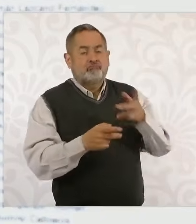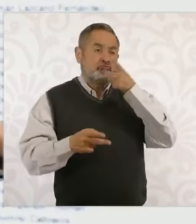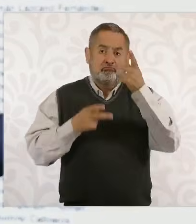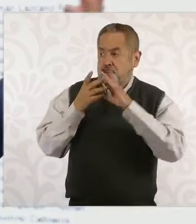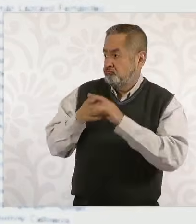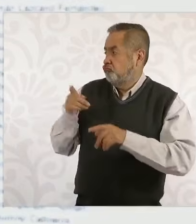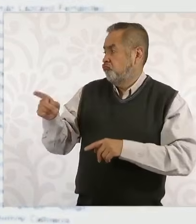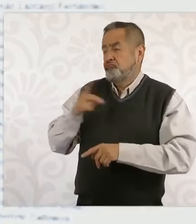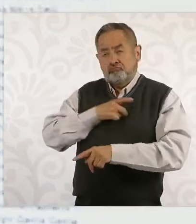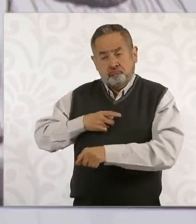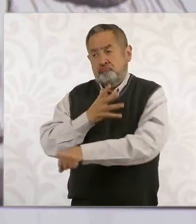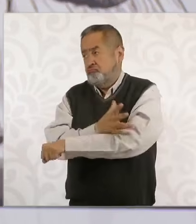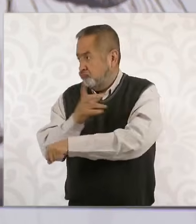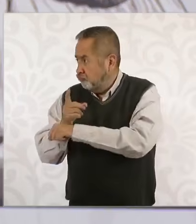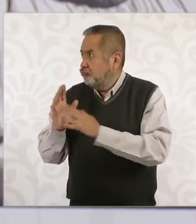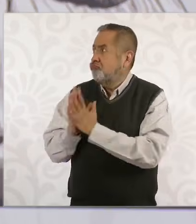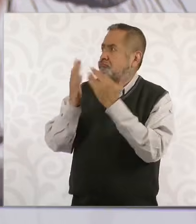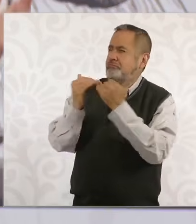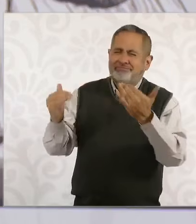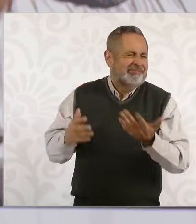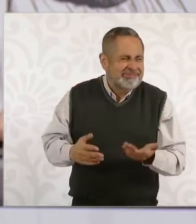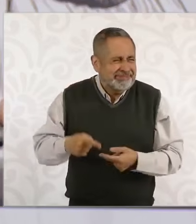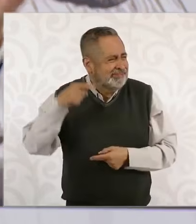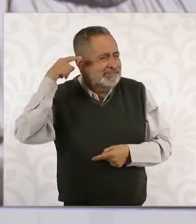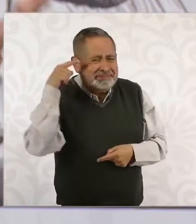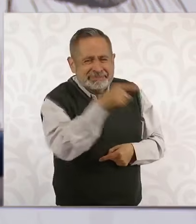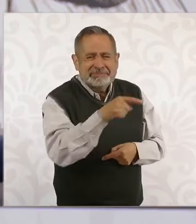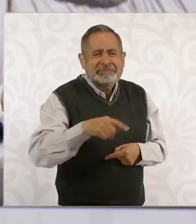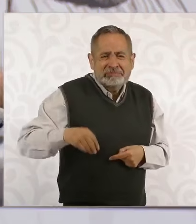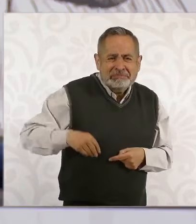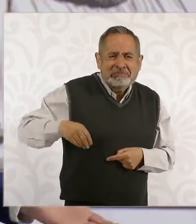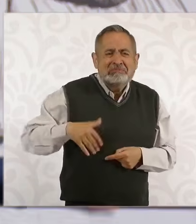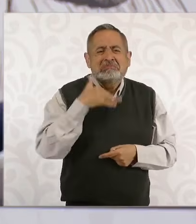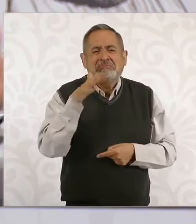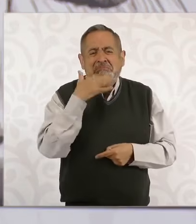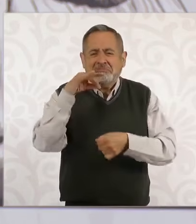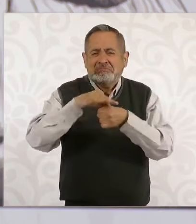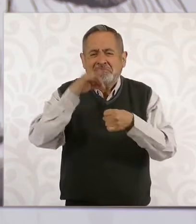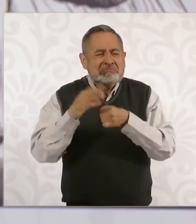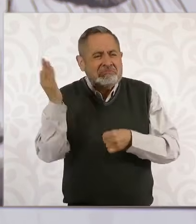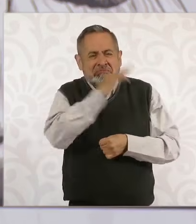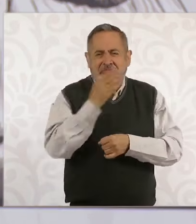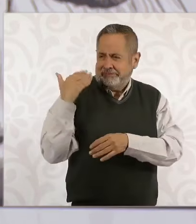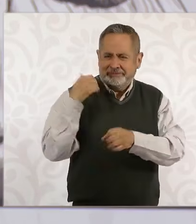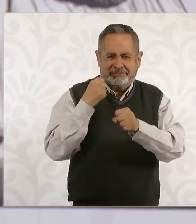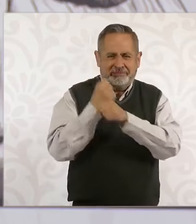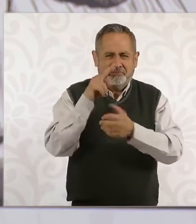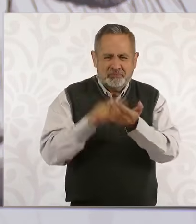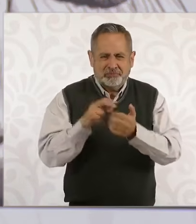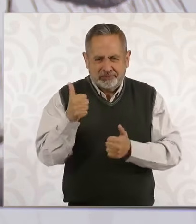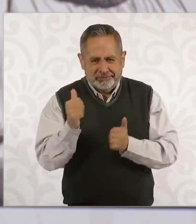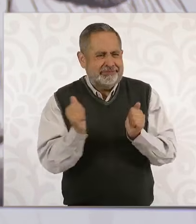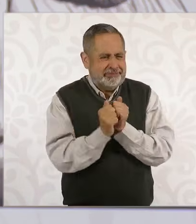Hablando de democracia, el responsable del fraude electoral del 2006, bueno, junto con